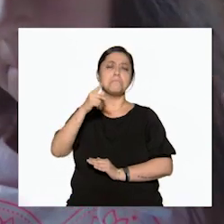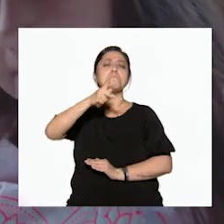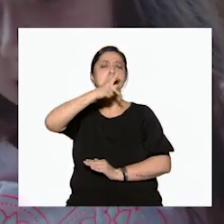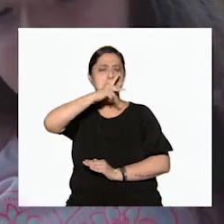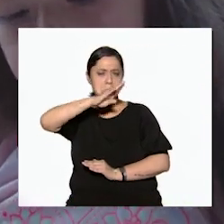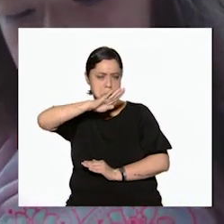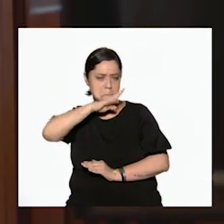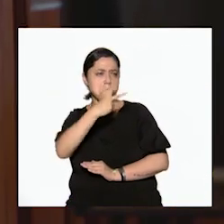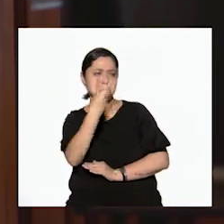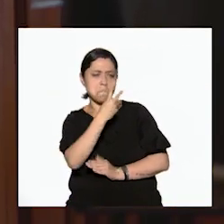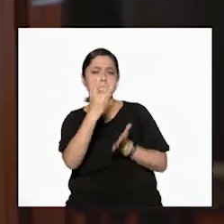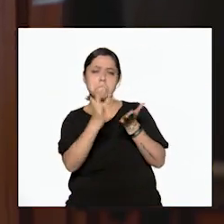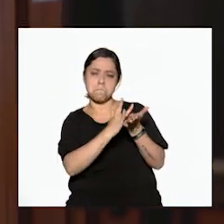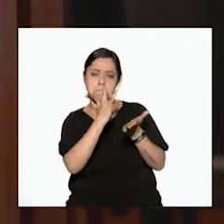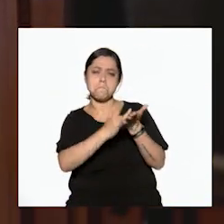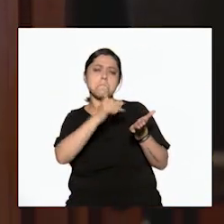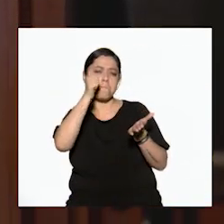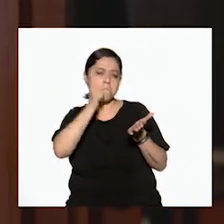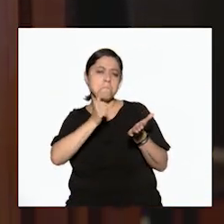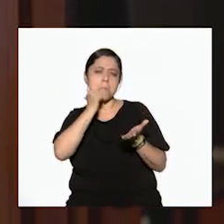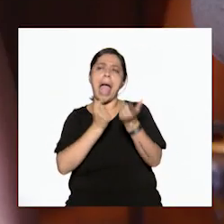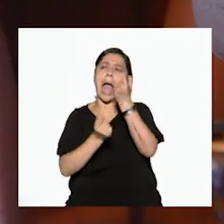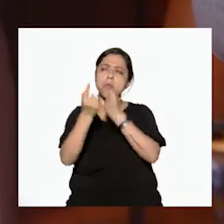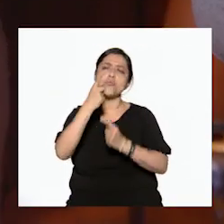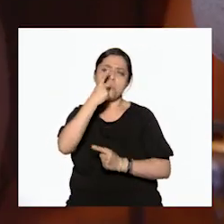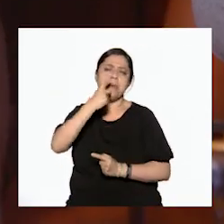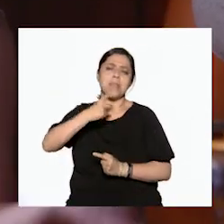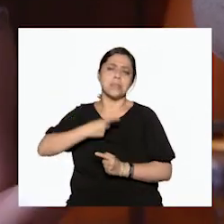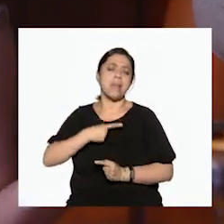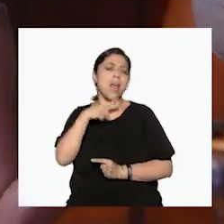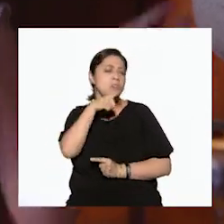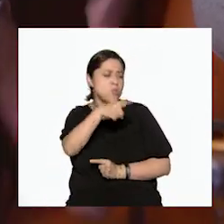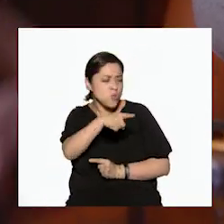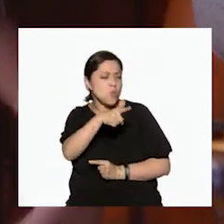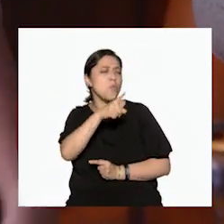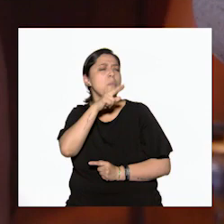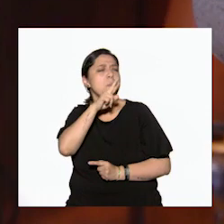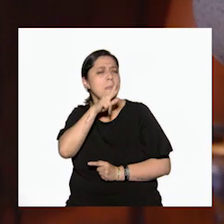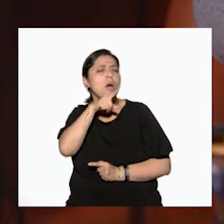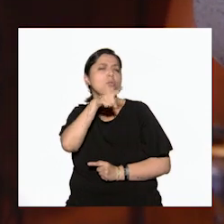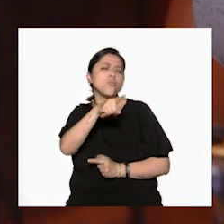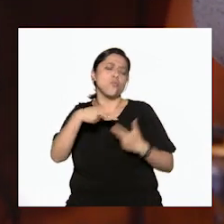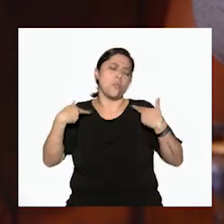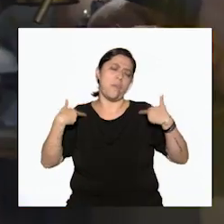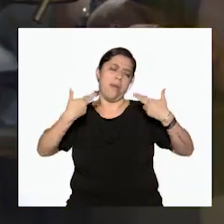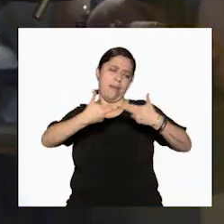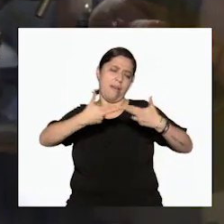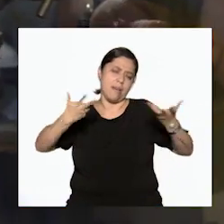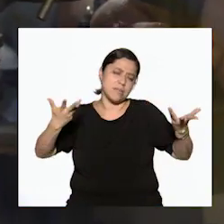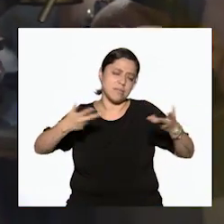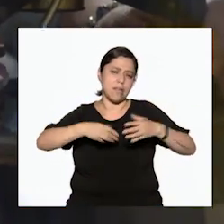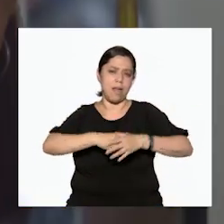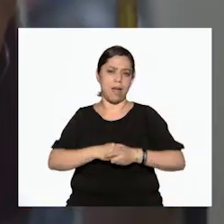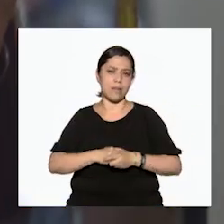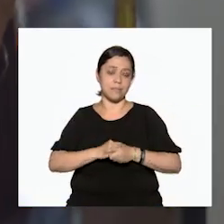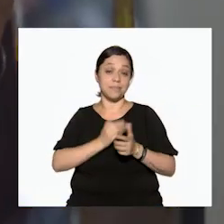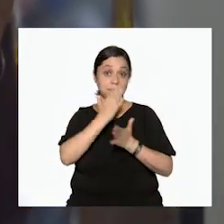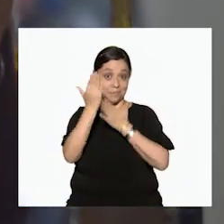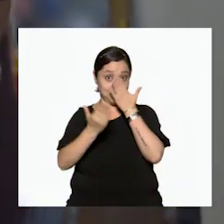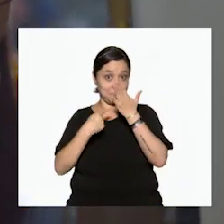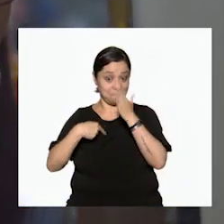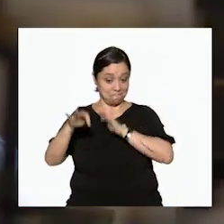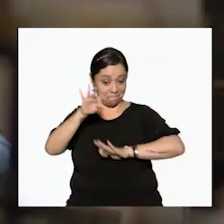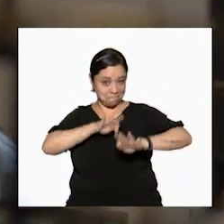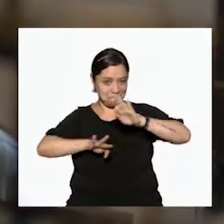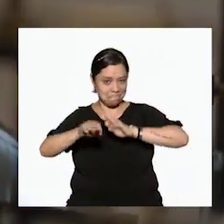papás siempre me apoyaban, nunca faltó quien me dijera: ¿por qué mejor no te conviertes en maestra? Estudiar física